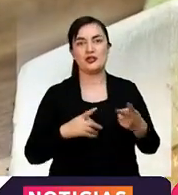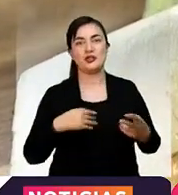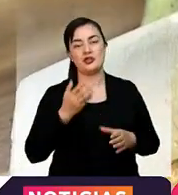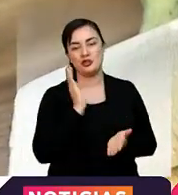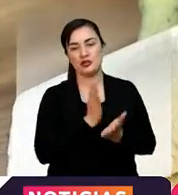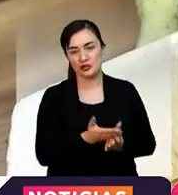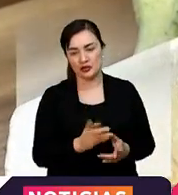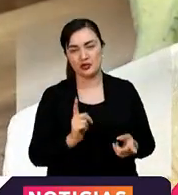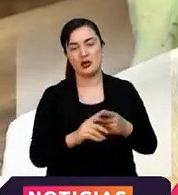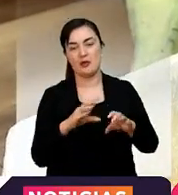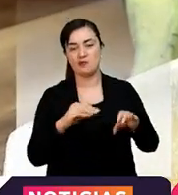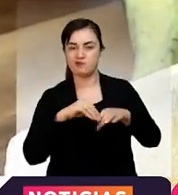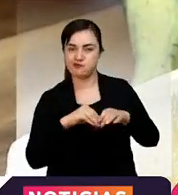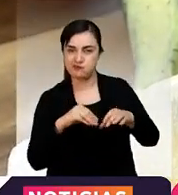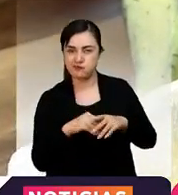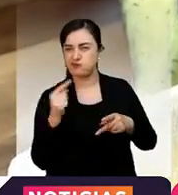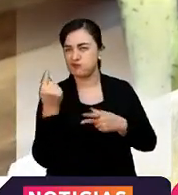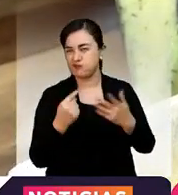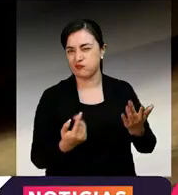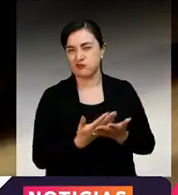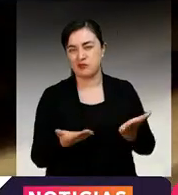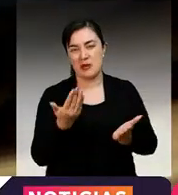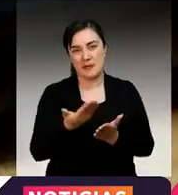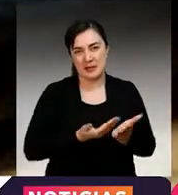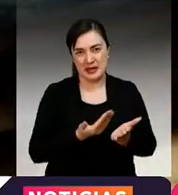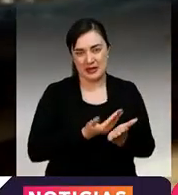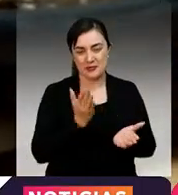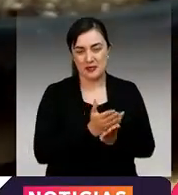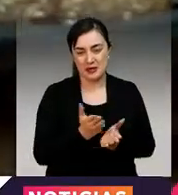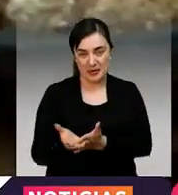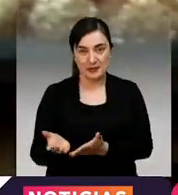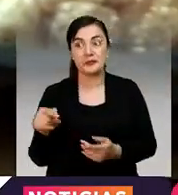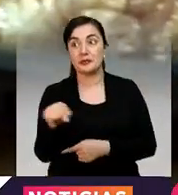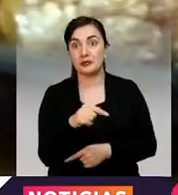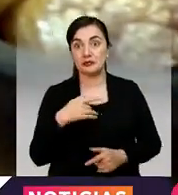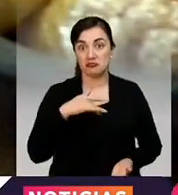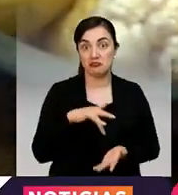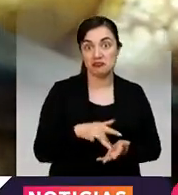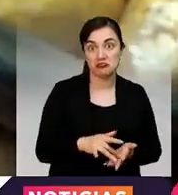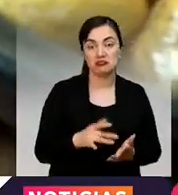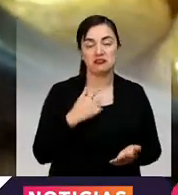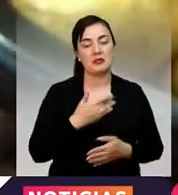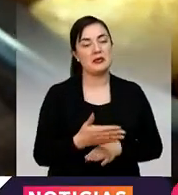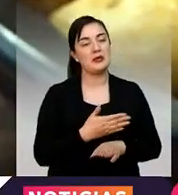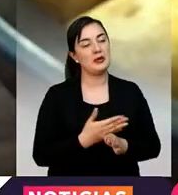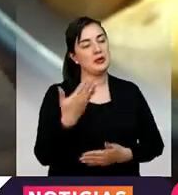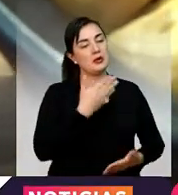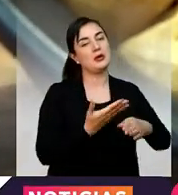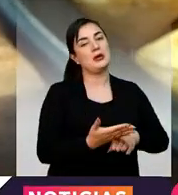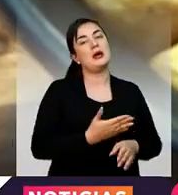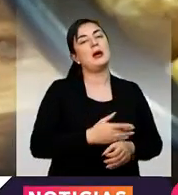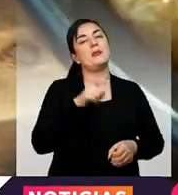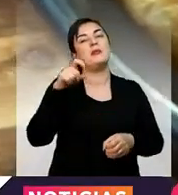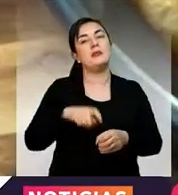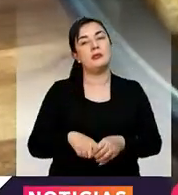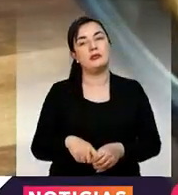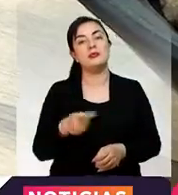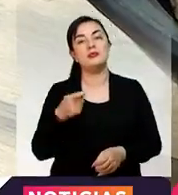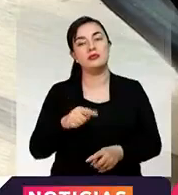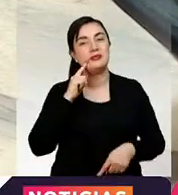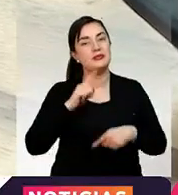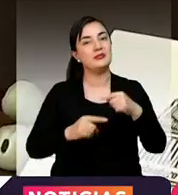morcilla y plátano maduro. Los restaurantes que participen realizaron previamente la inscripción para este proceso y